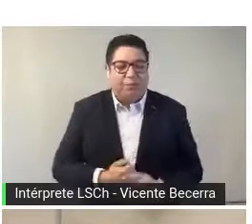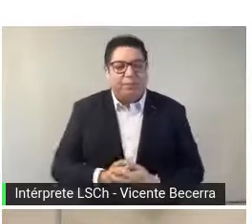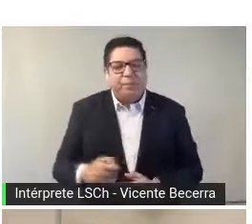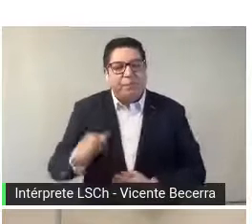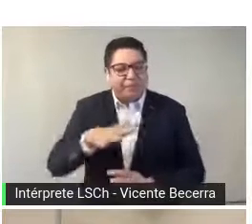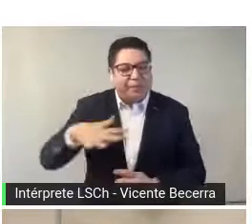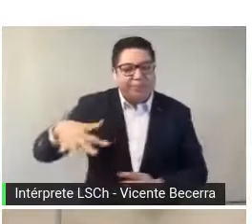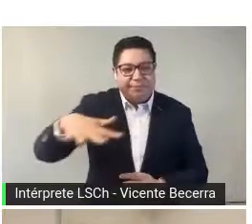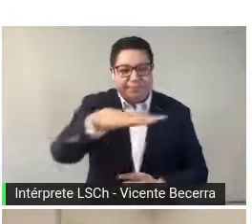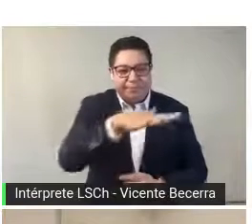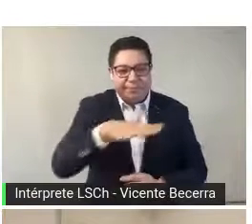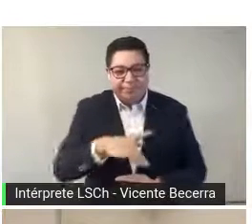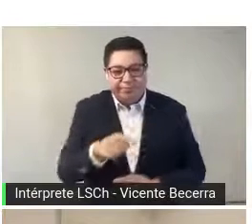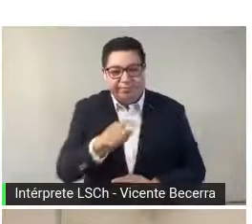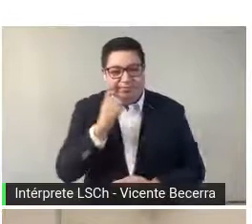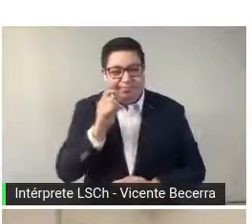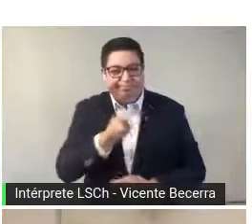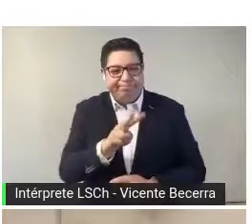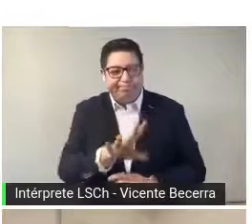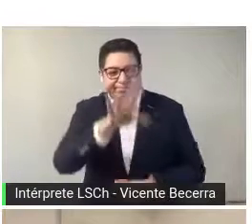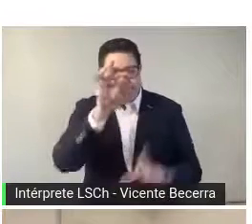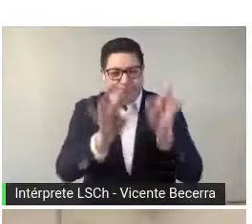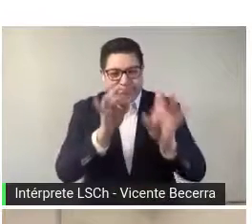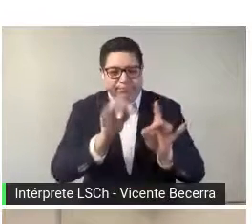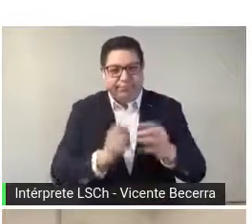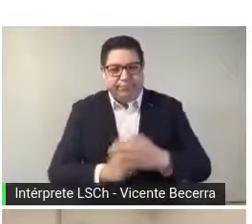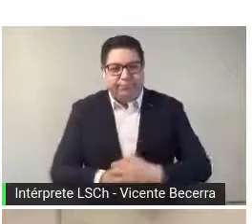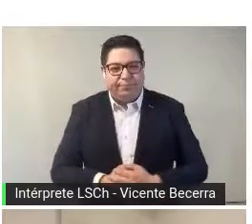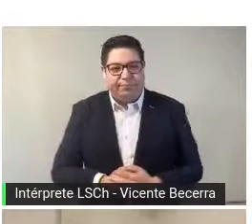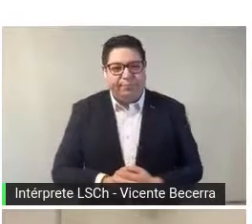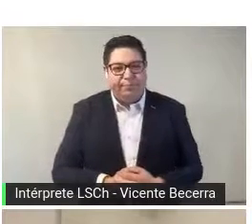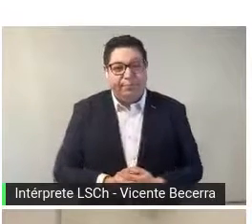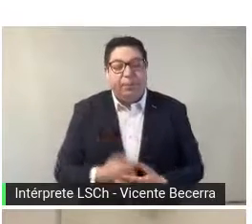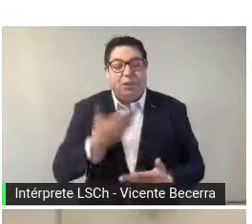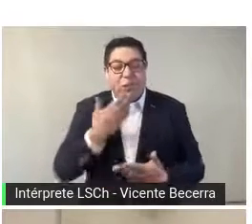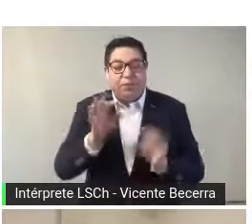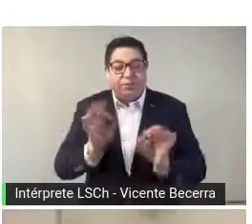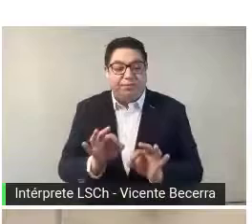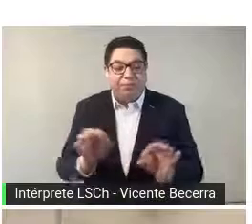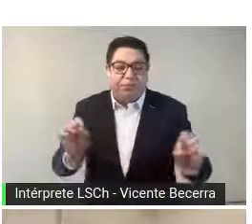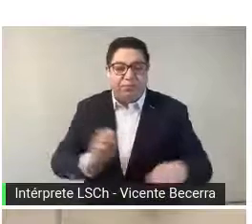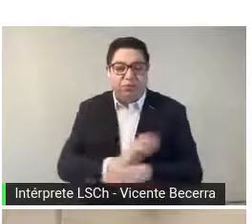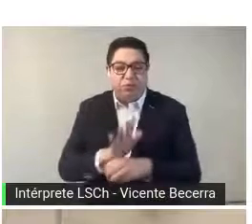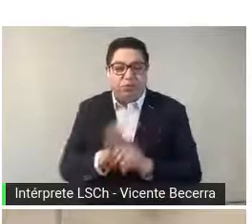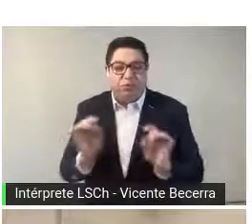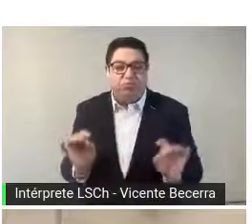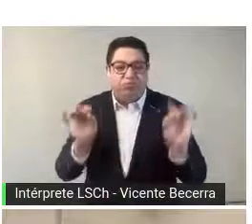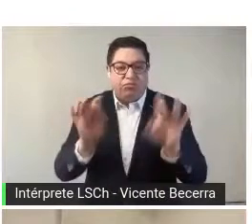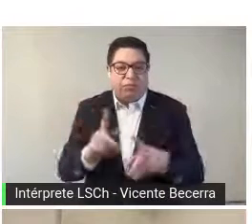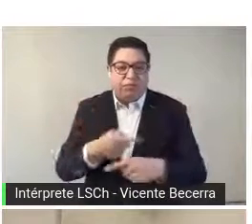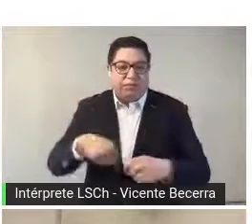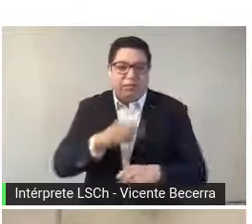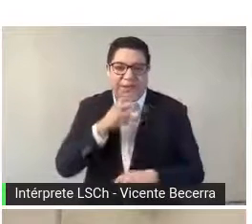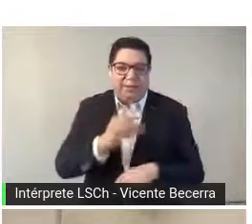contexto, un poco también cuando llegó la pandemia, la verdad que no estábamos preparados en Chile ni en el mundo